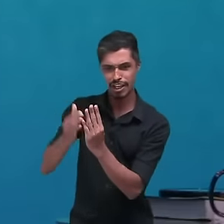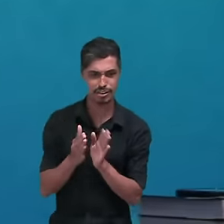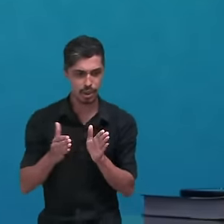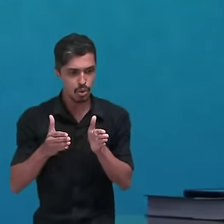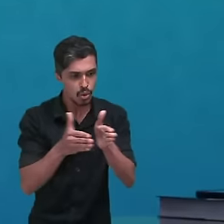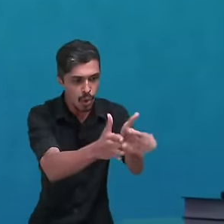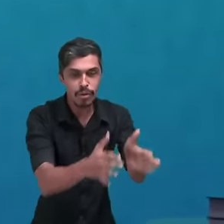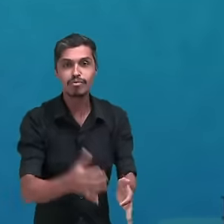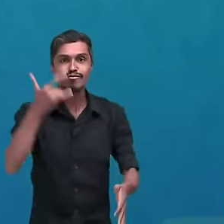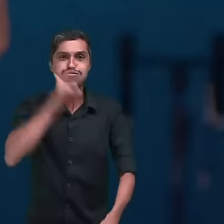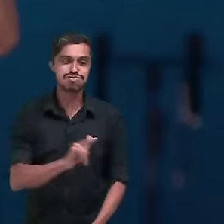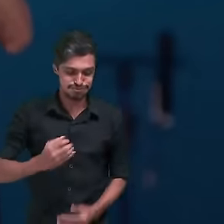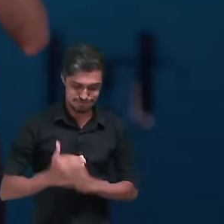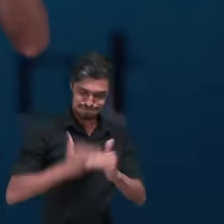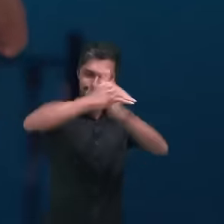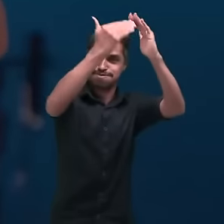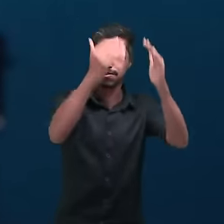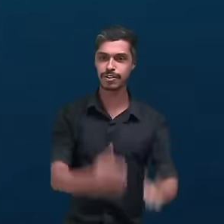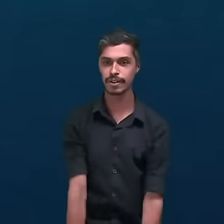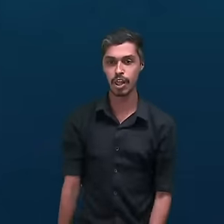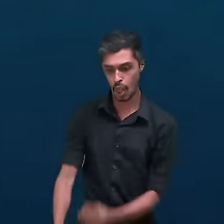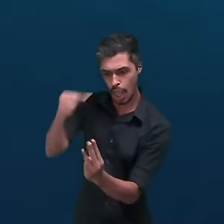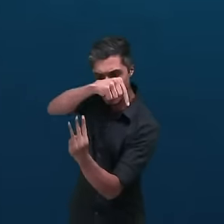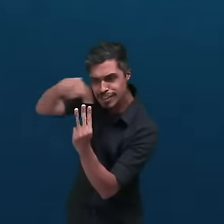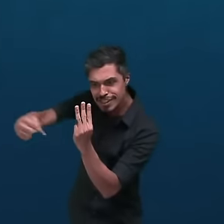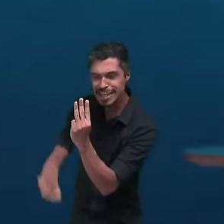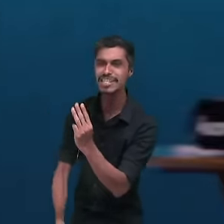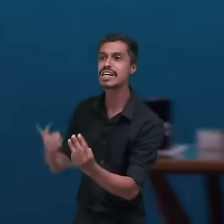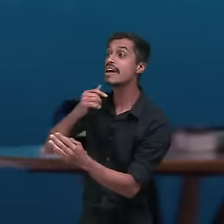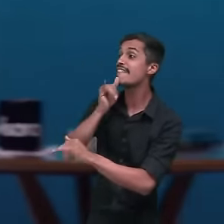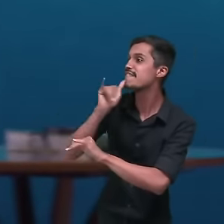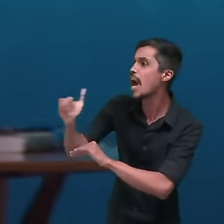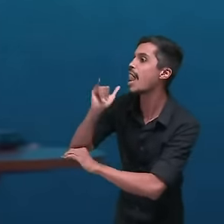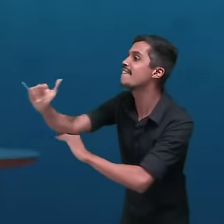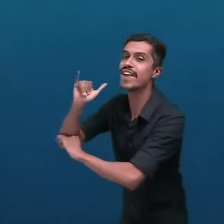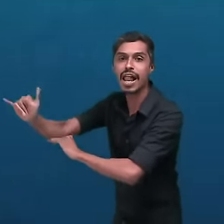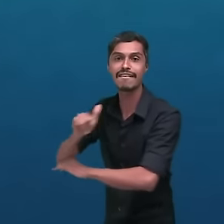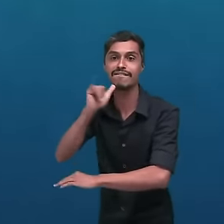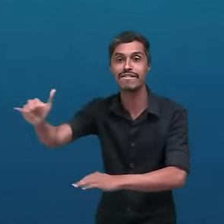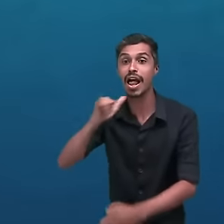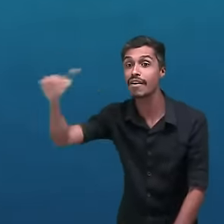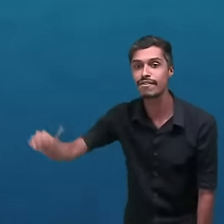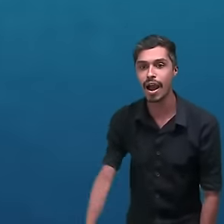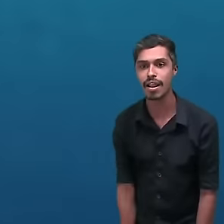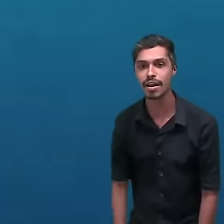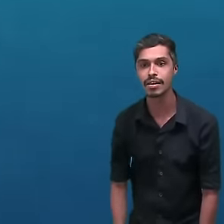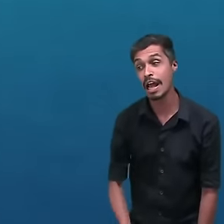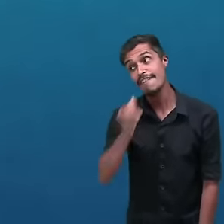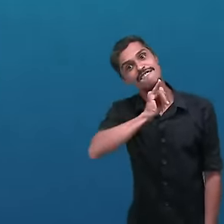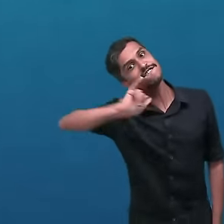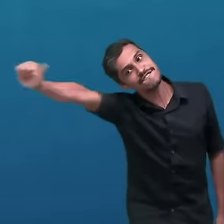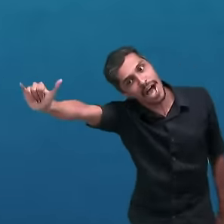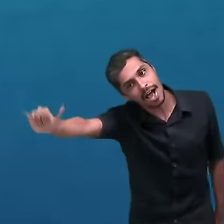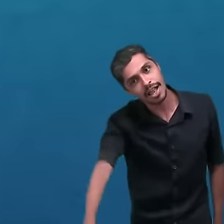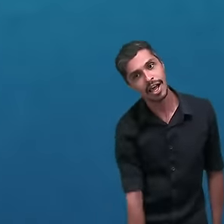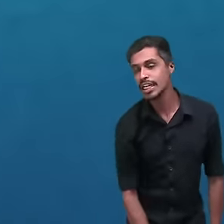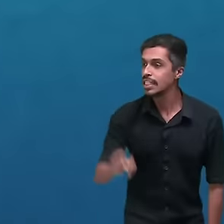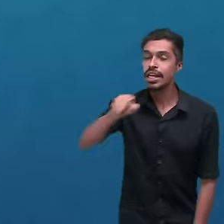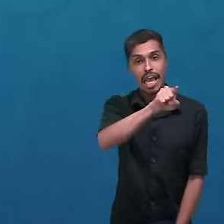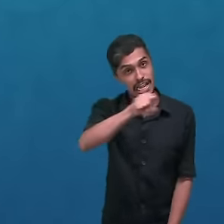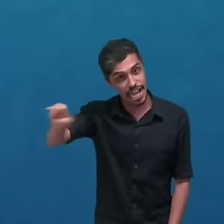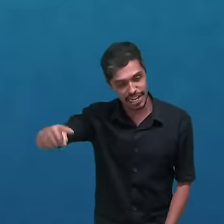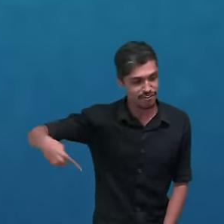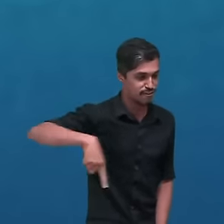en tu camino. Dios va a colocar la persona certa en tu camino. Dios va a te tirar tu anonimato. Dios va a soplar